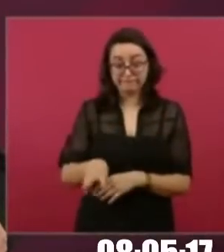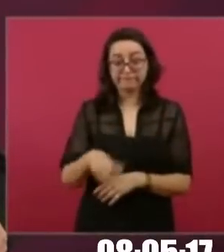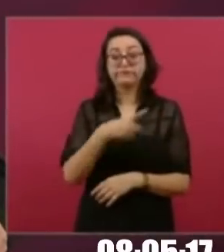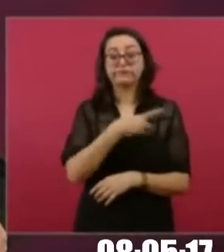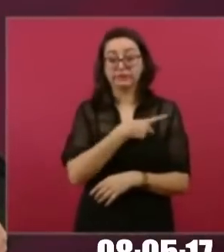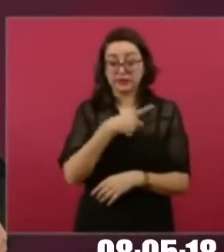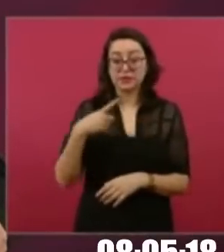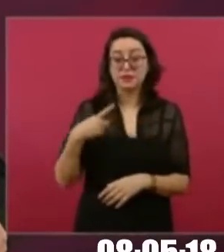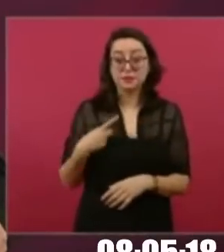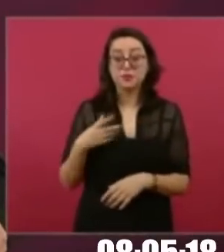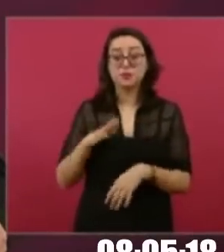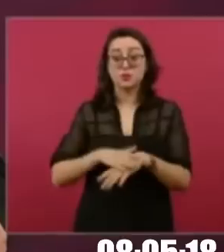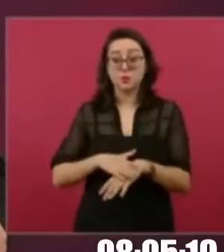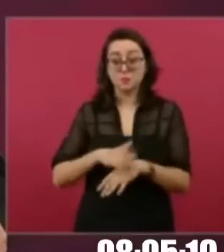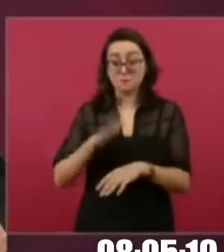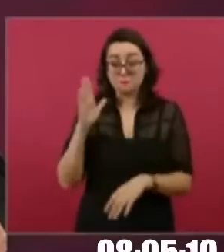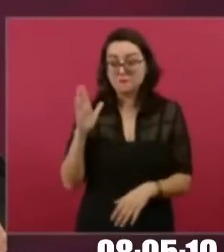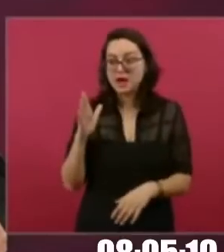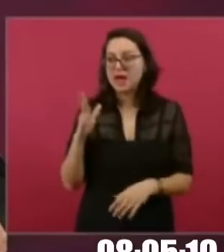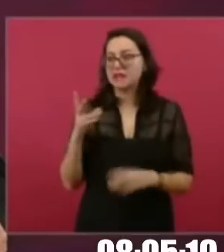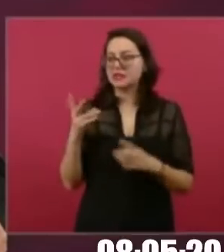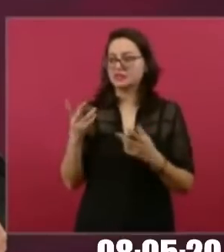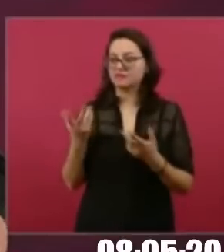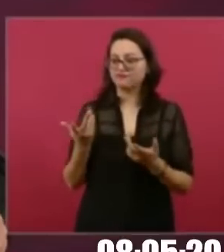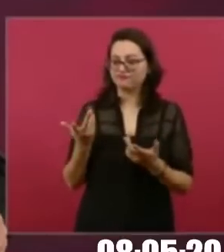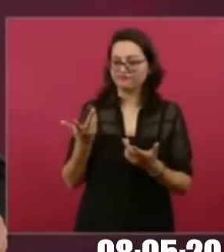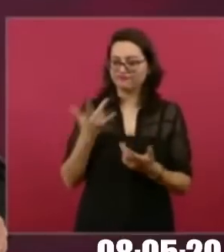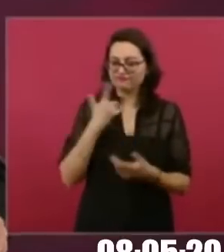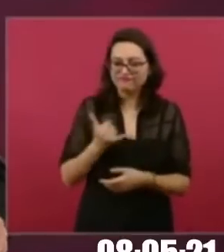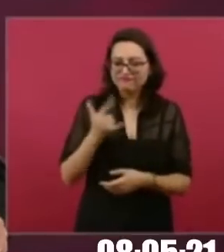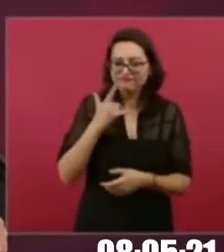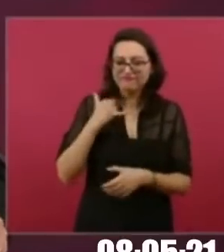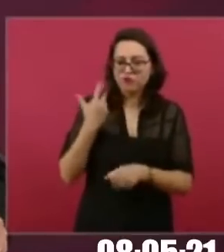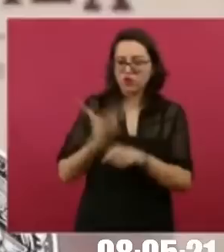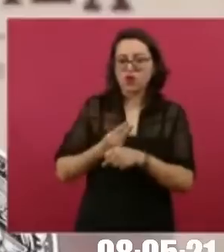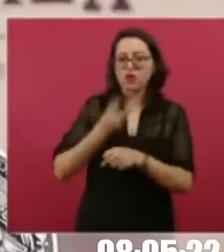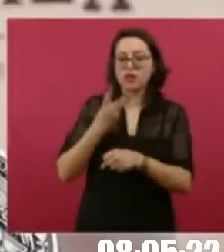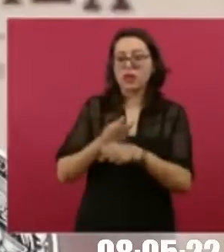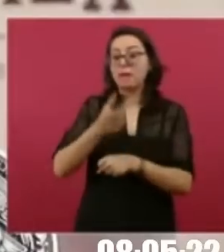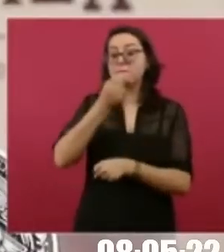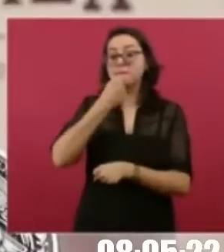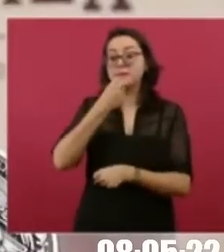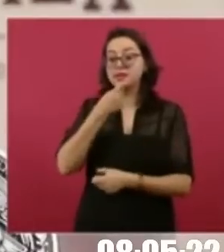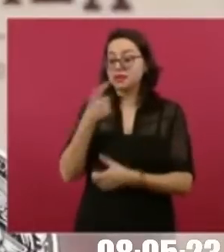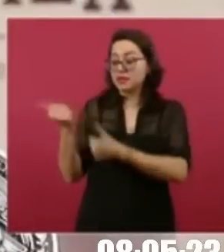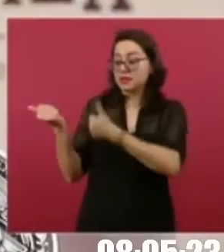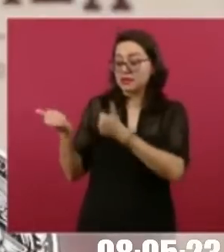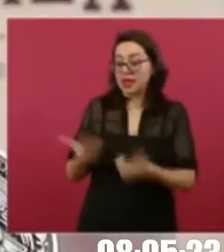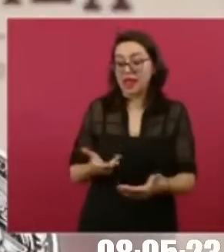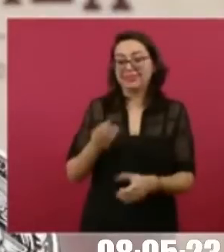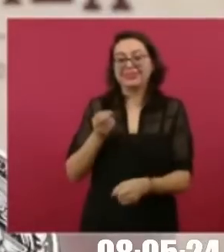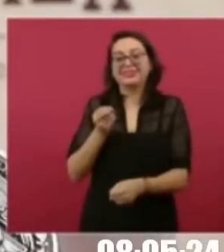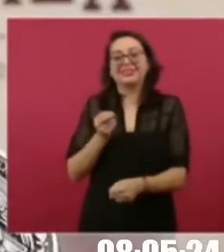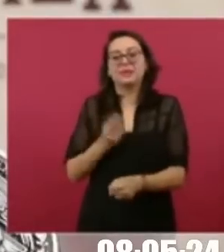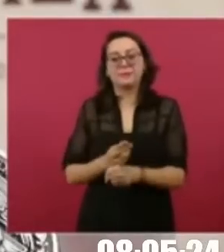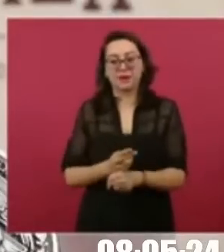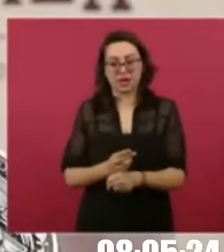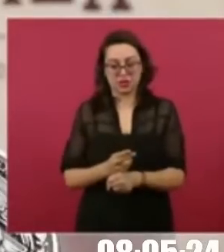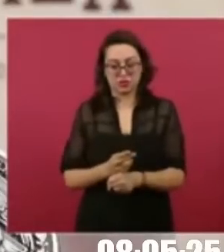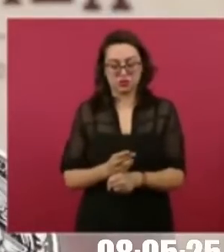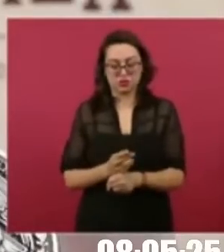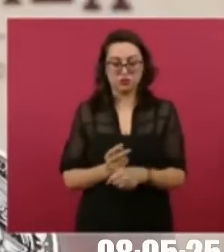los procedimientos de entrega oportuna pero vamos muy bien y eso es lo importante quiero decirles